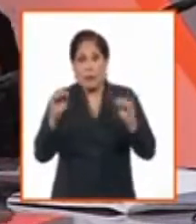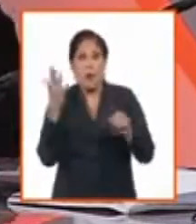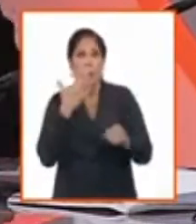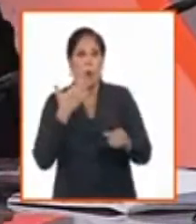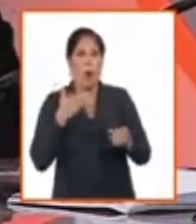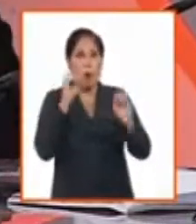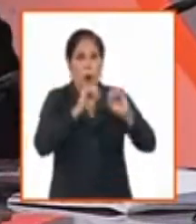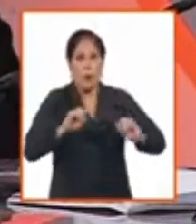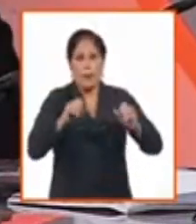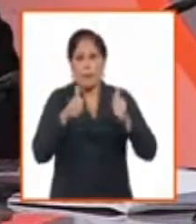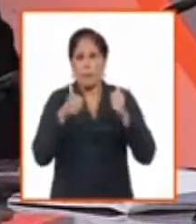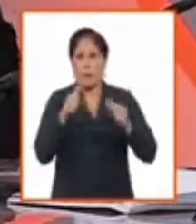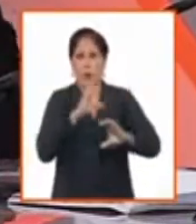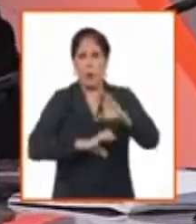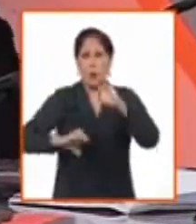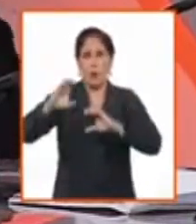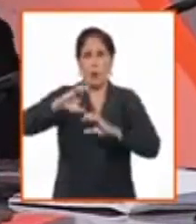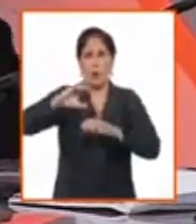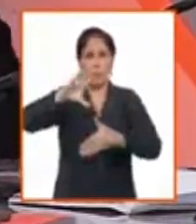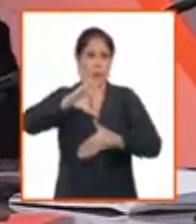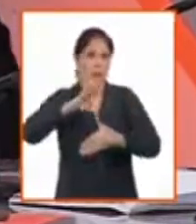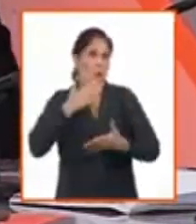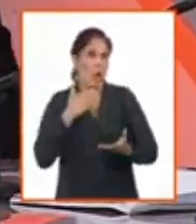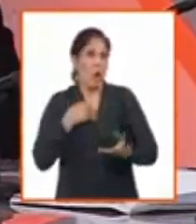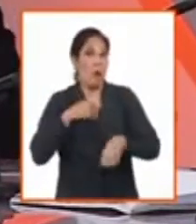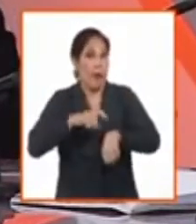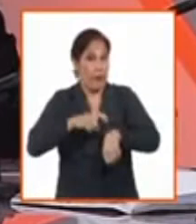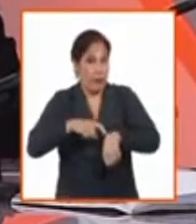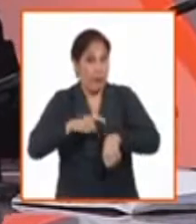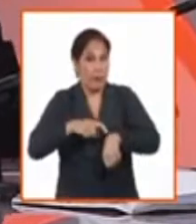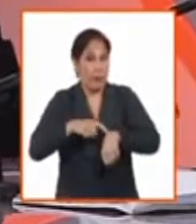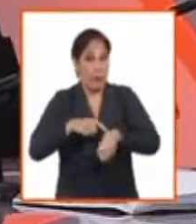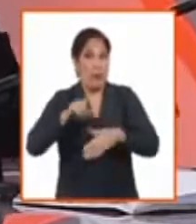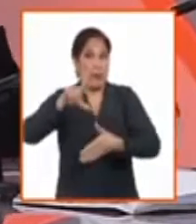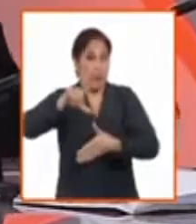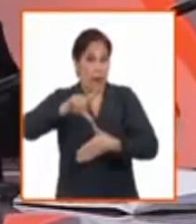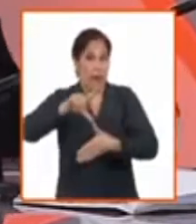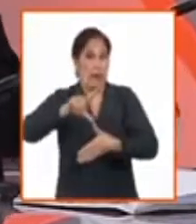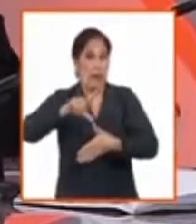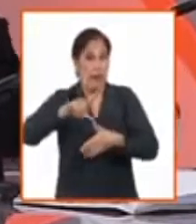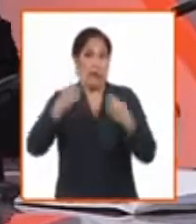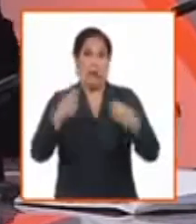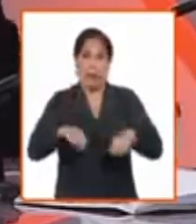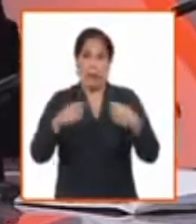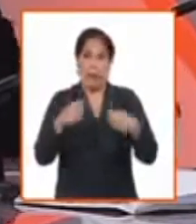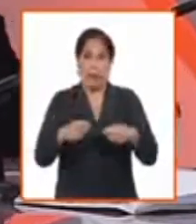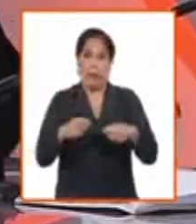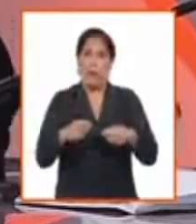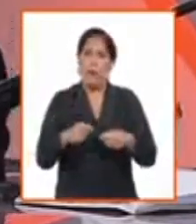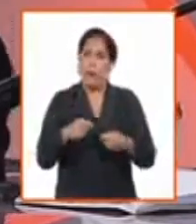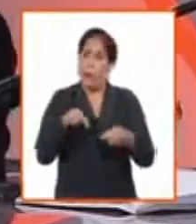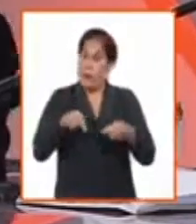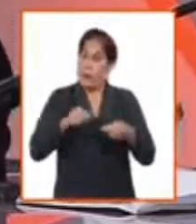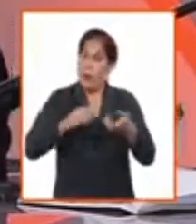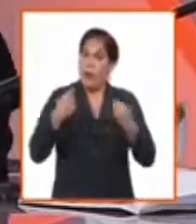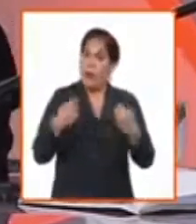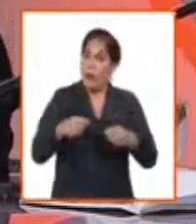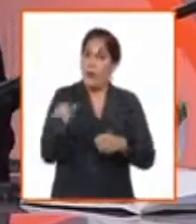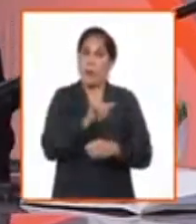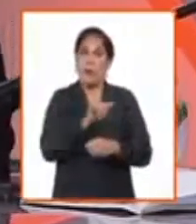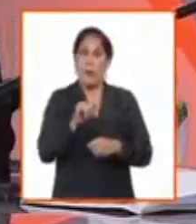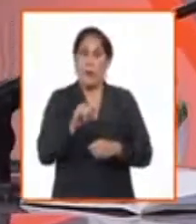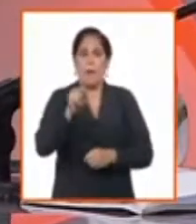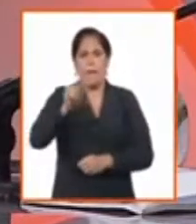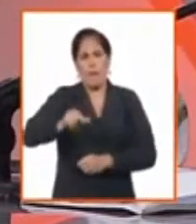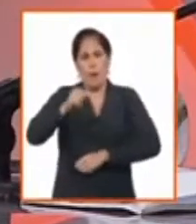había organizado está esta cumbre son los tiempos que vive américa latina y en una compra donde por supuesto también hasta los más